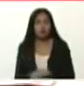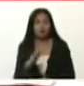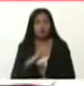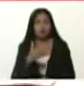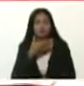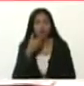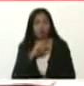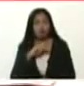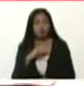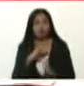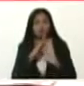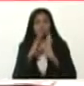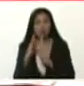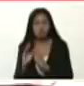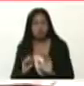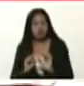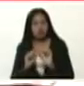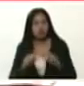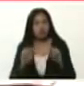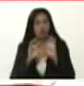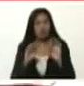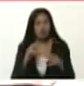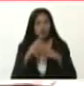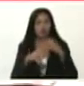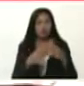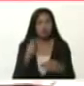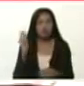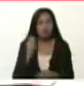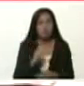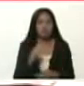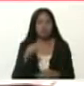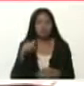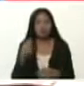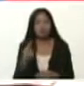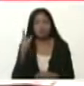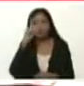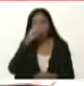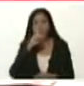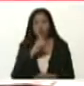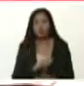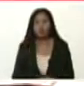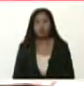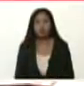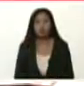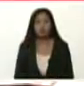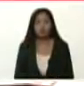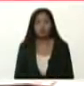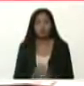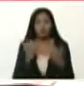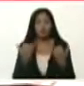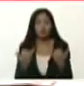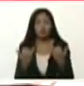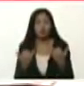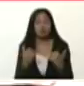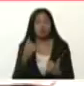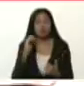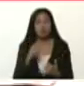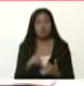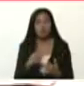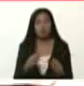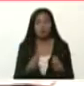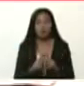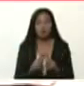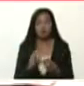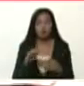estamos organizados para avanzar en los próximos meses, en los próximos años. Ahora, también hay un conjunto